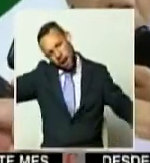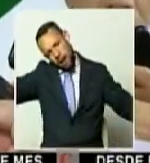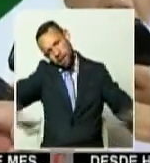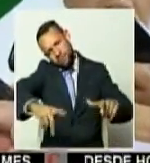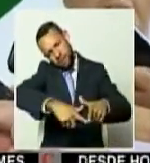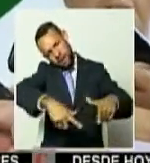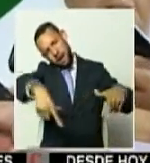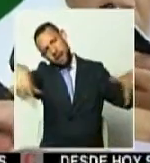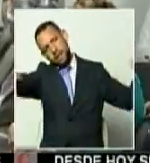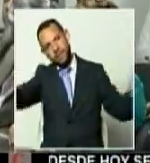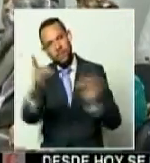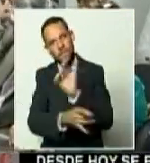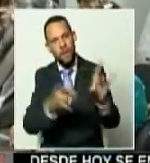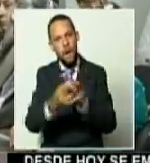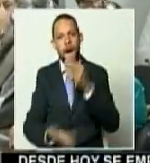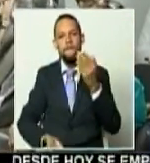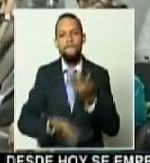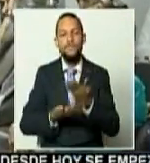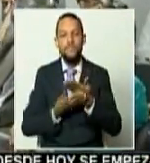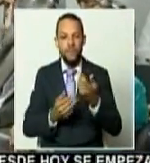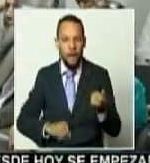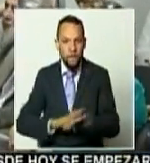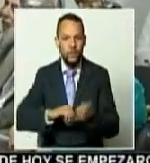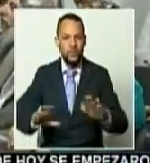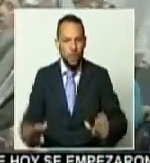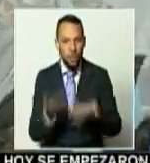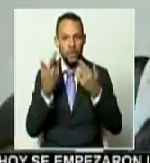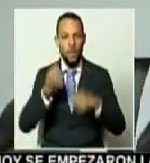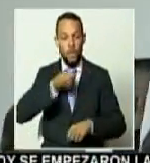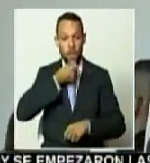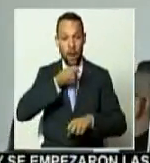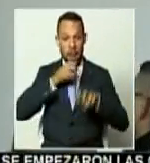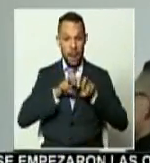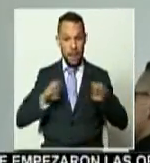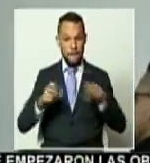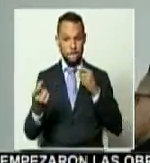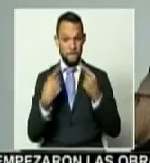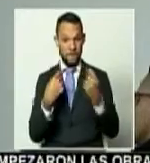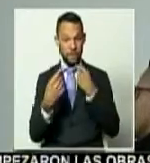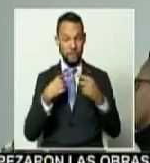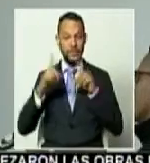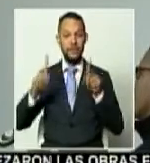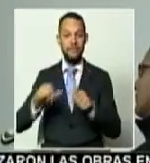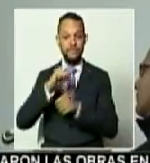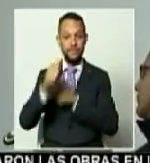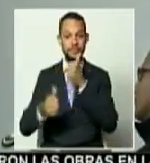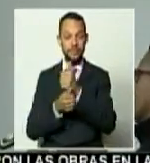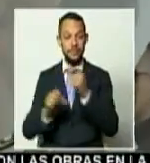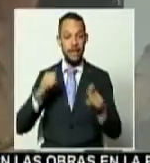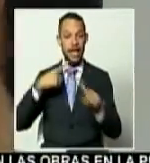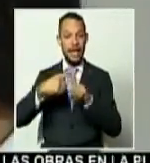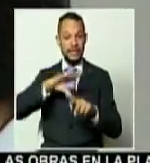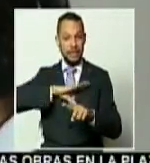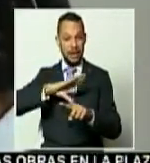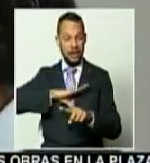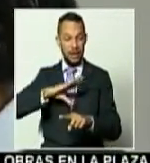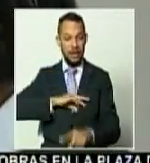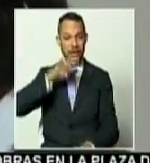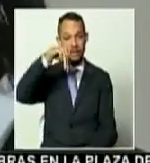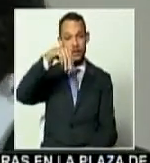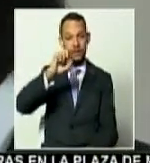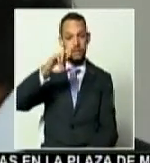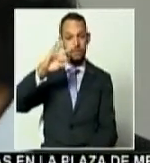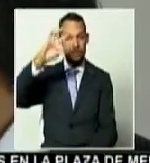de proporciones mayores. Durante la rueda de prensa ofrecida esta mañana, además se anunció el nombramiento de la exalcaldesa Marta Elena Bedoya como nueva